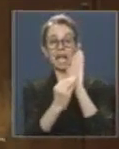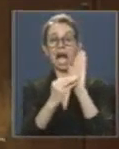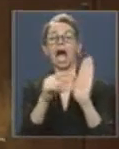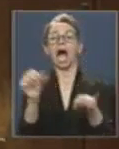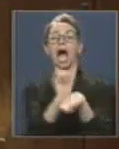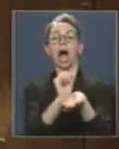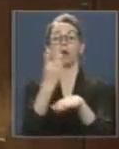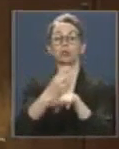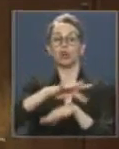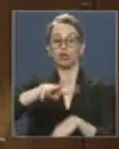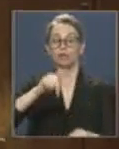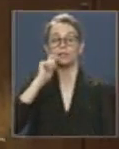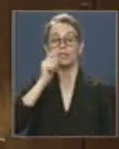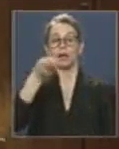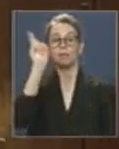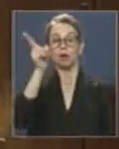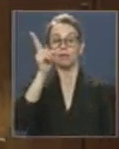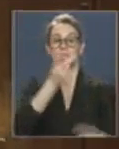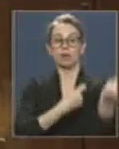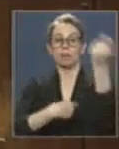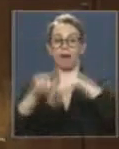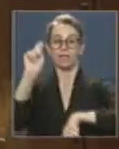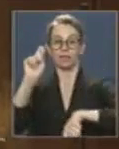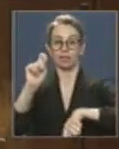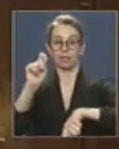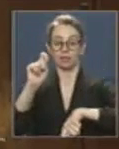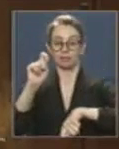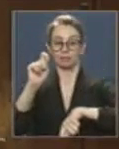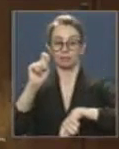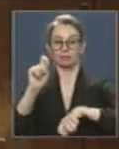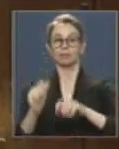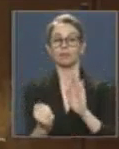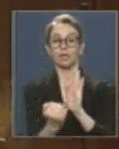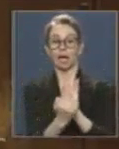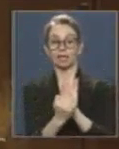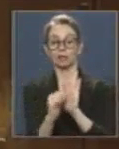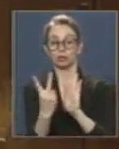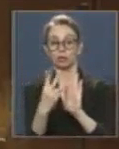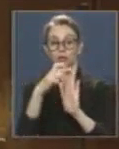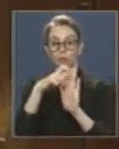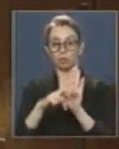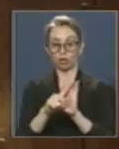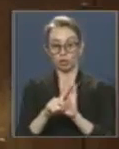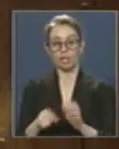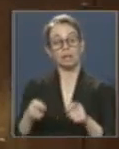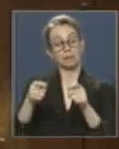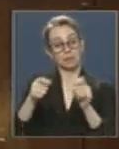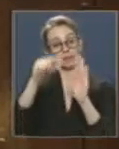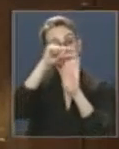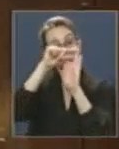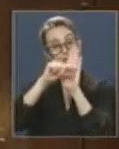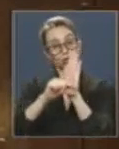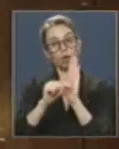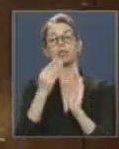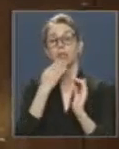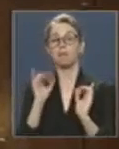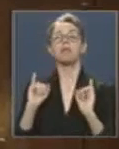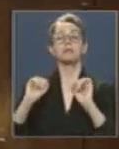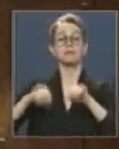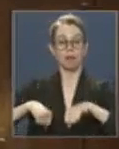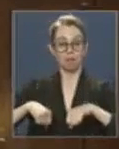constituirá una prohibición para su enajenación. El artículo 2 del proyecto, con las referidas indicaciones, también fue